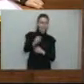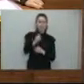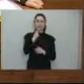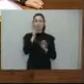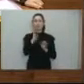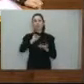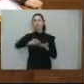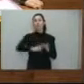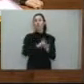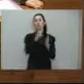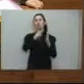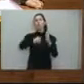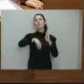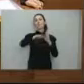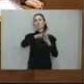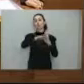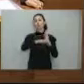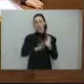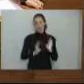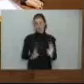programa